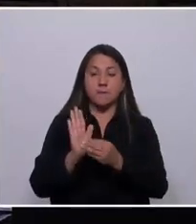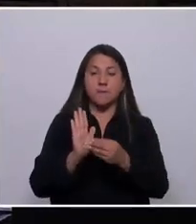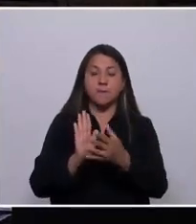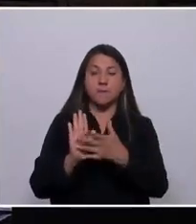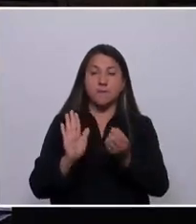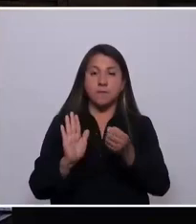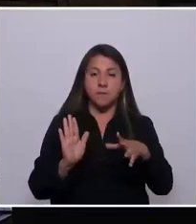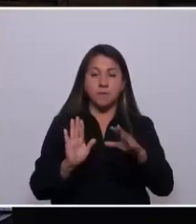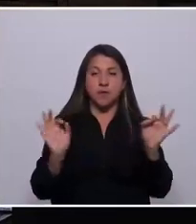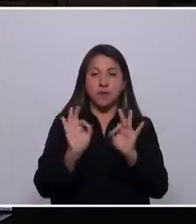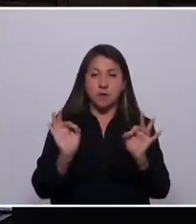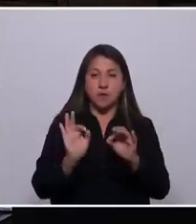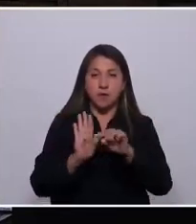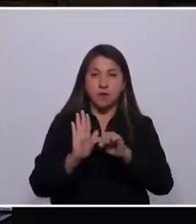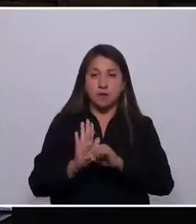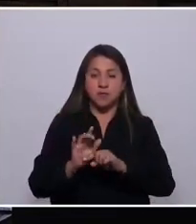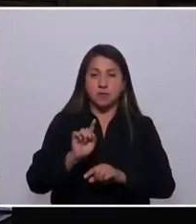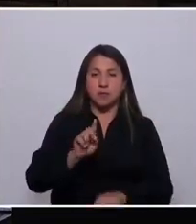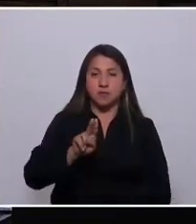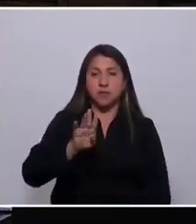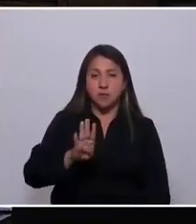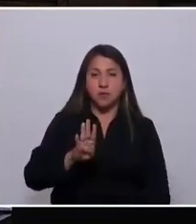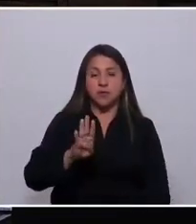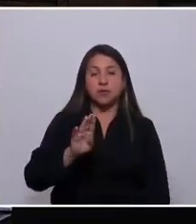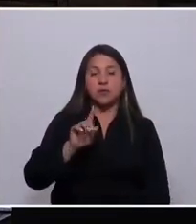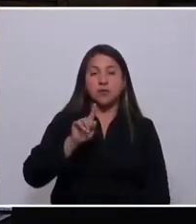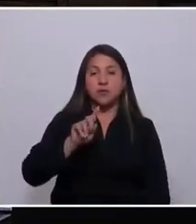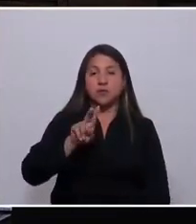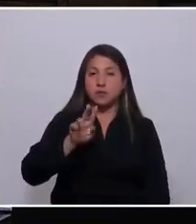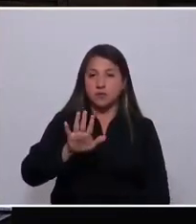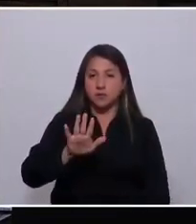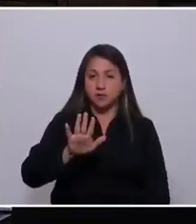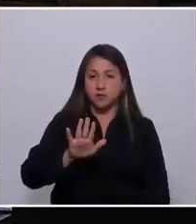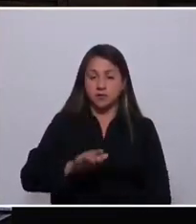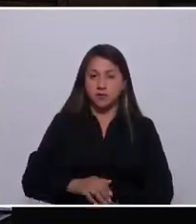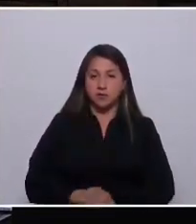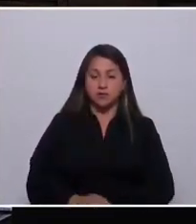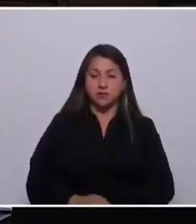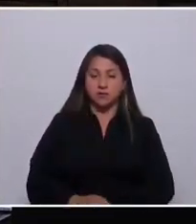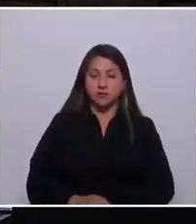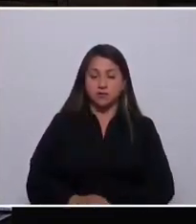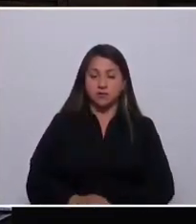las indicaciones 124 y 125.